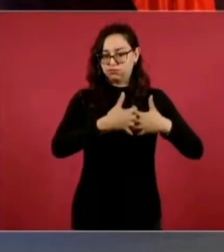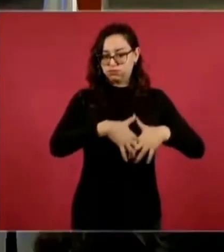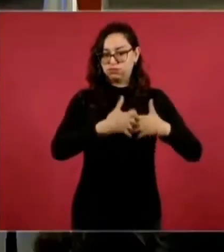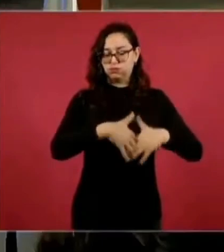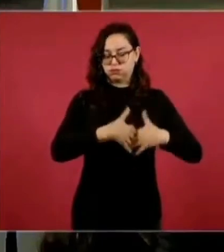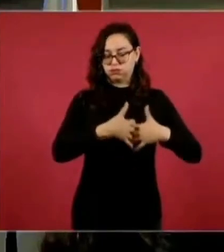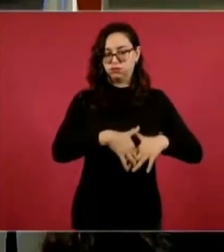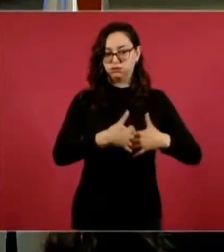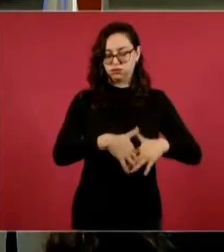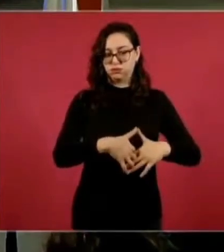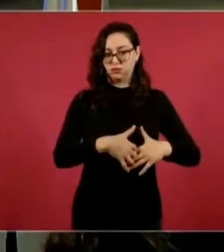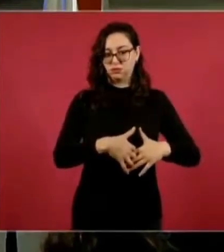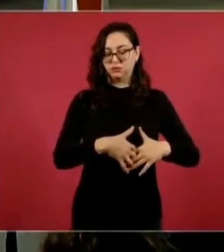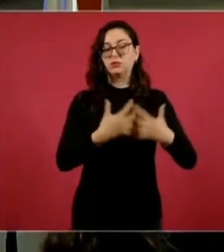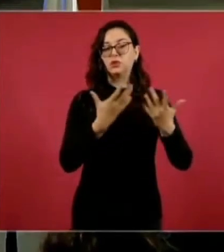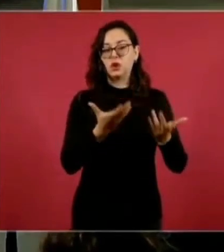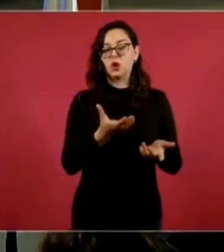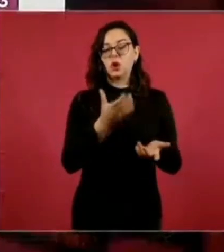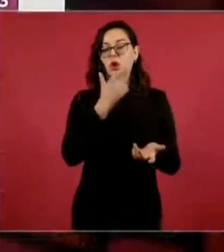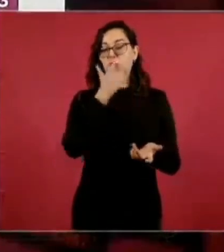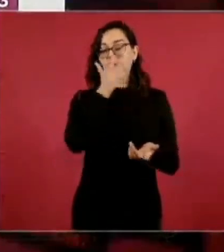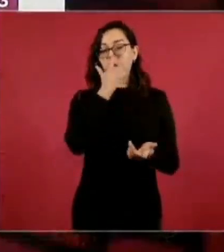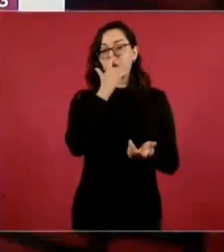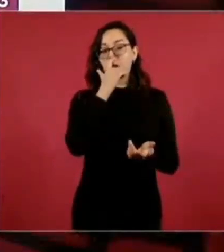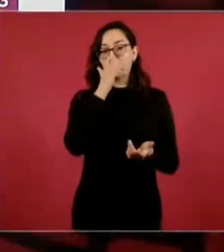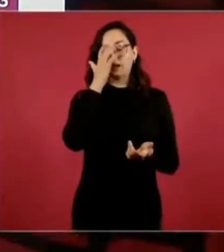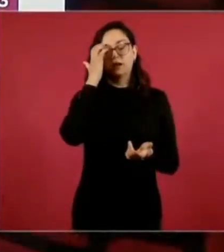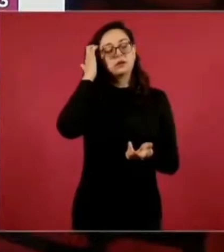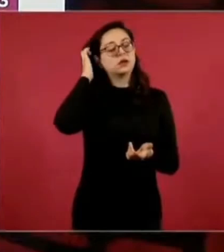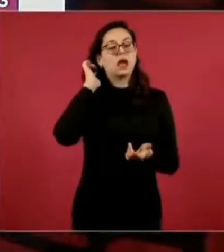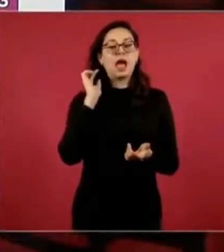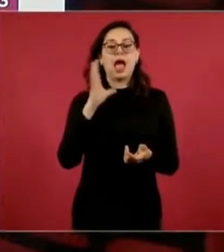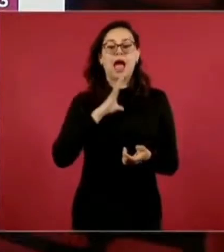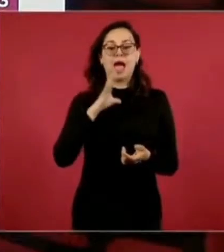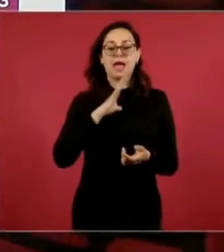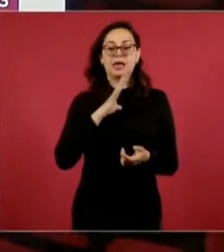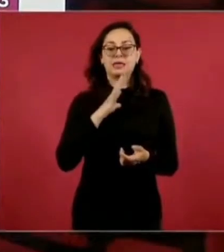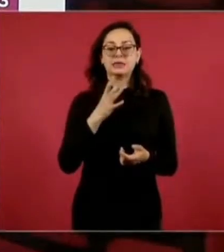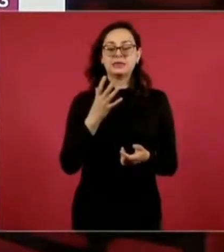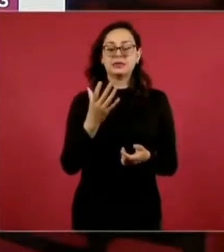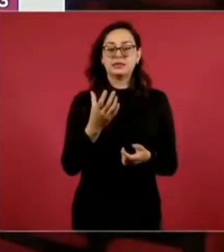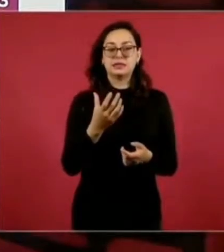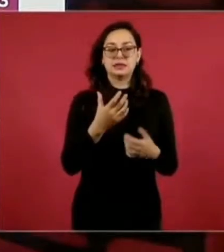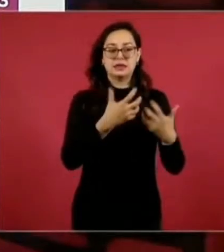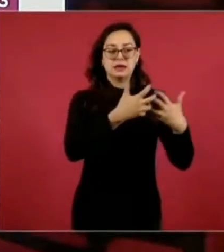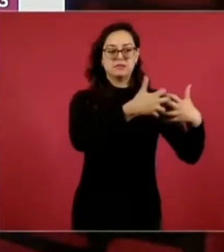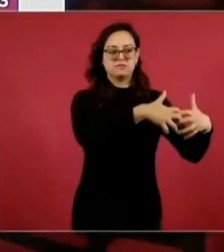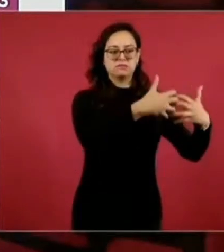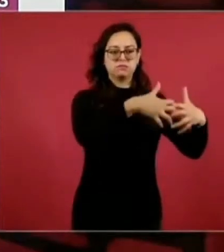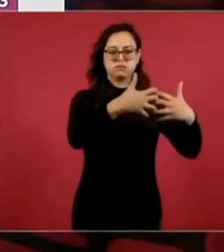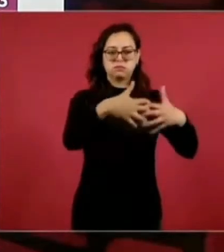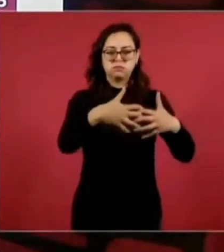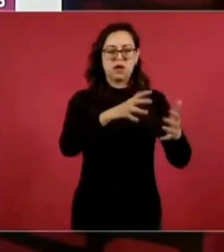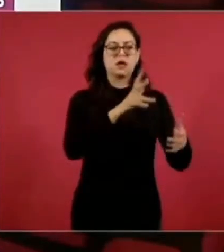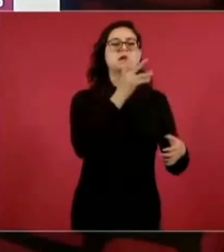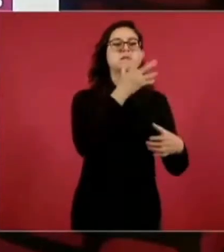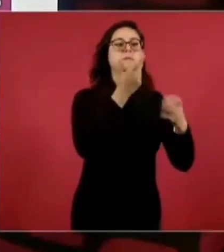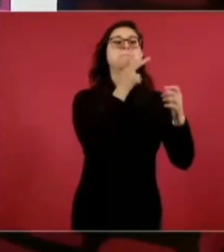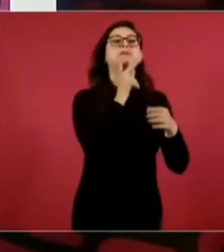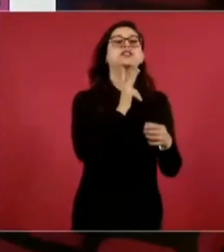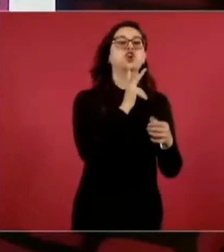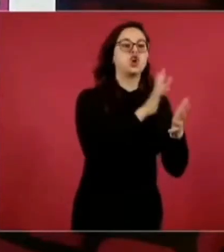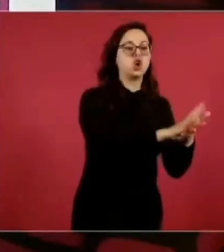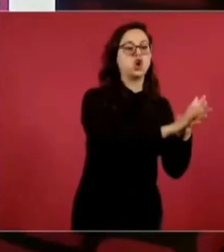gasolinas. Tula y Salamanca y Salina Cruz producen mucho combustóleo, ese combustóleo se va a convertir en